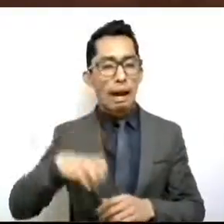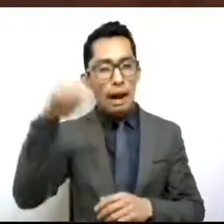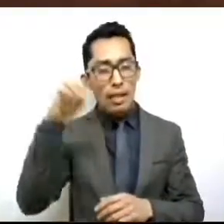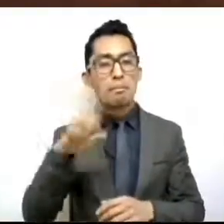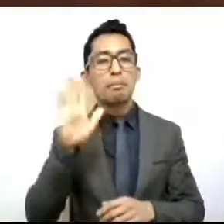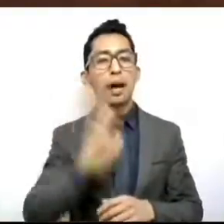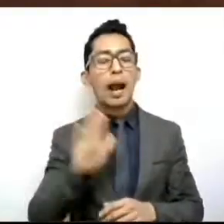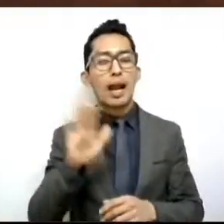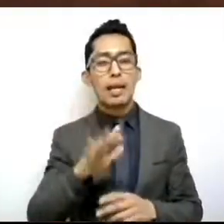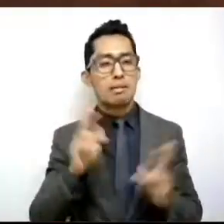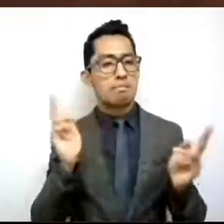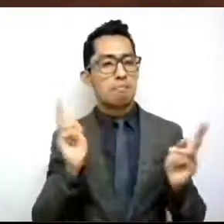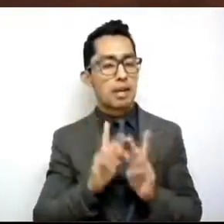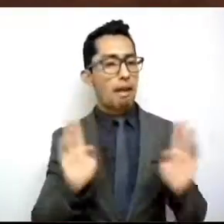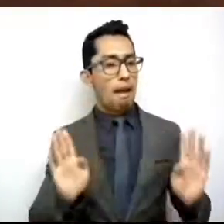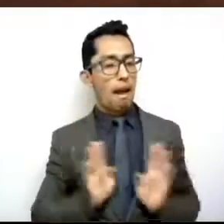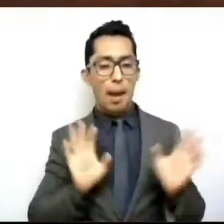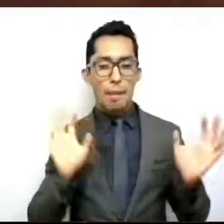dedo.